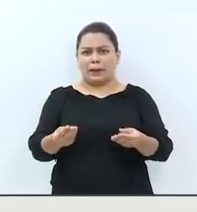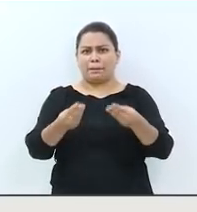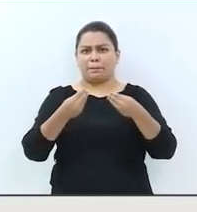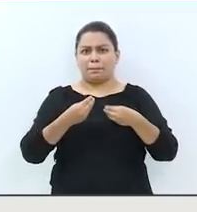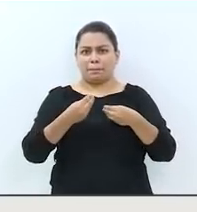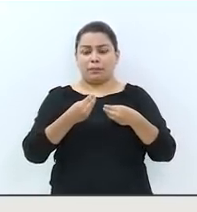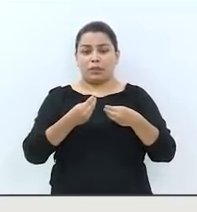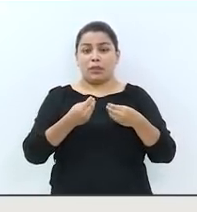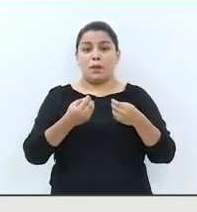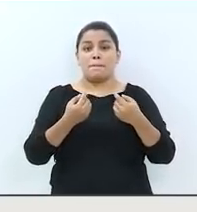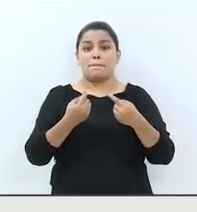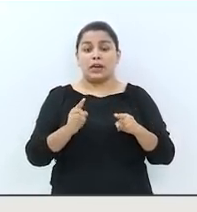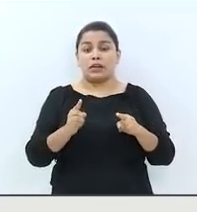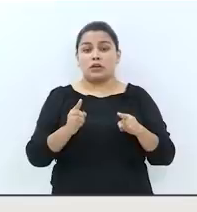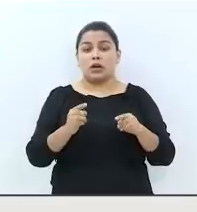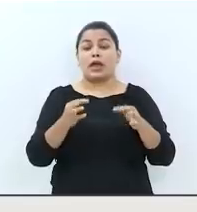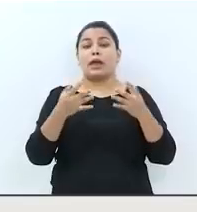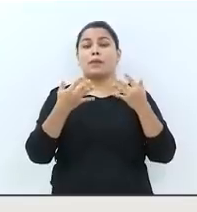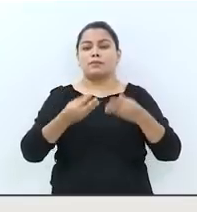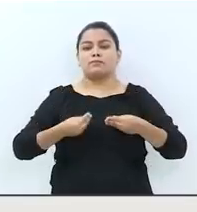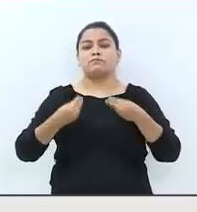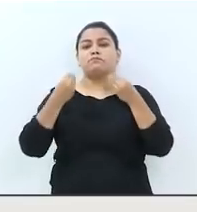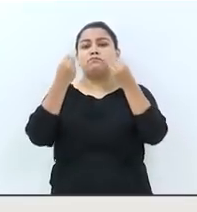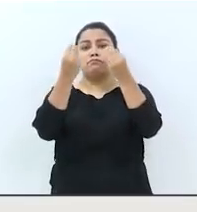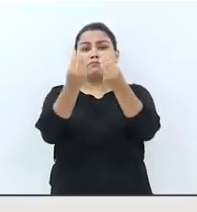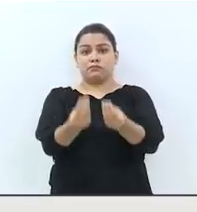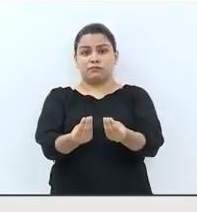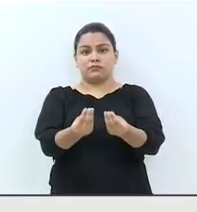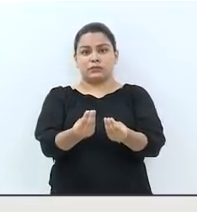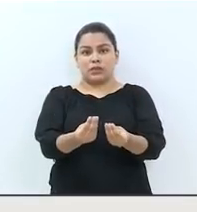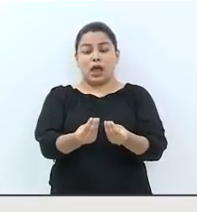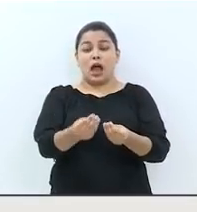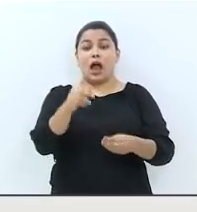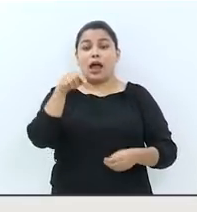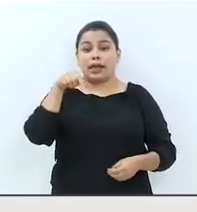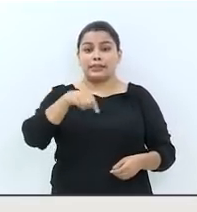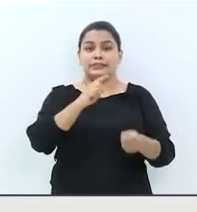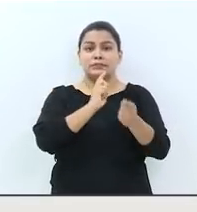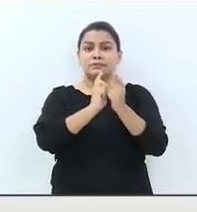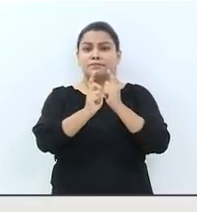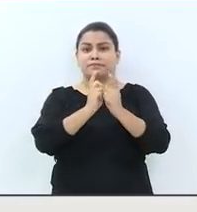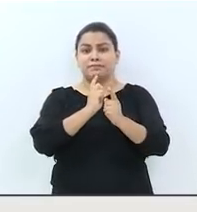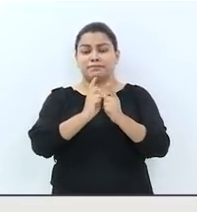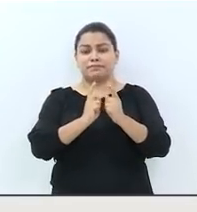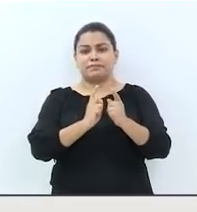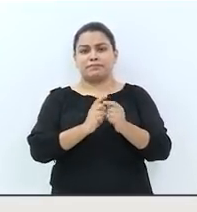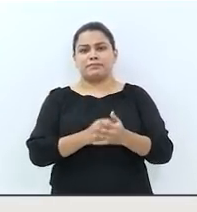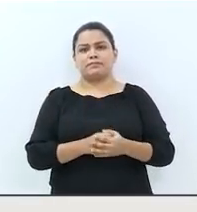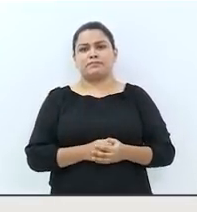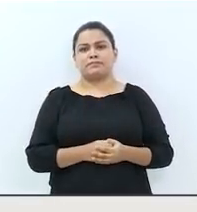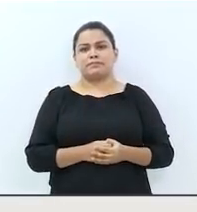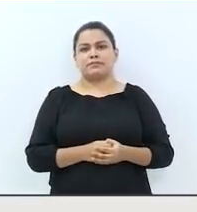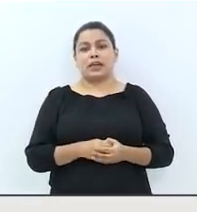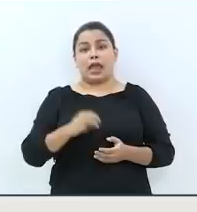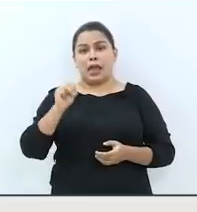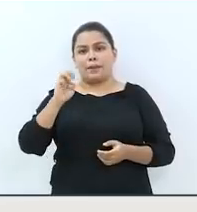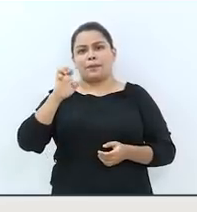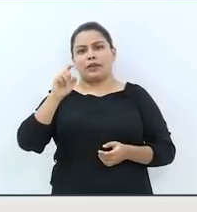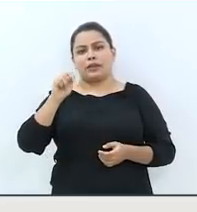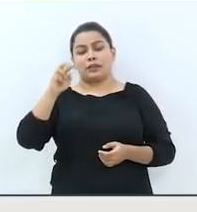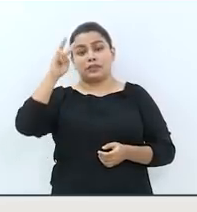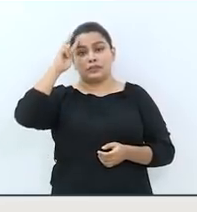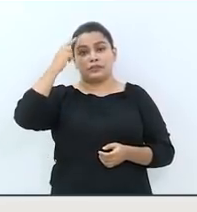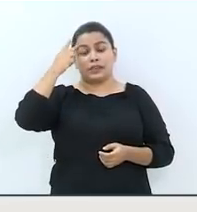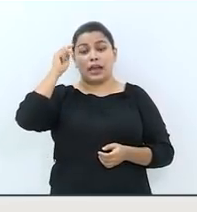esperan recibir. Entonces, este componente de las relaciones cálidas, desde los planteamientos del MDT, la apuesta